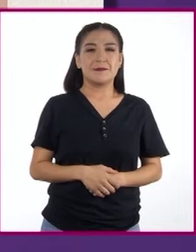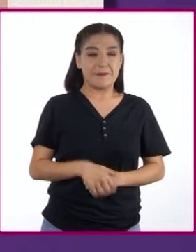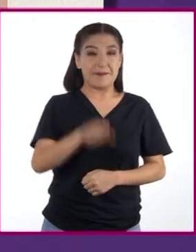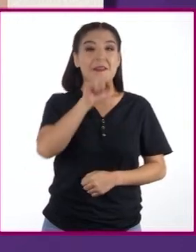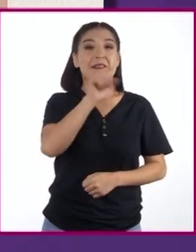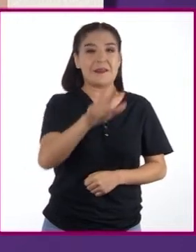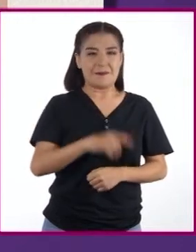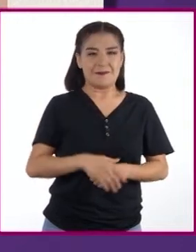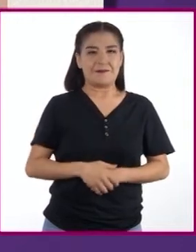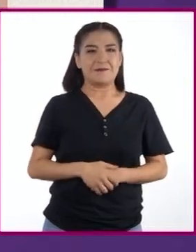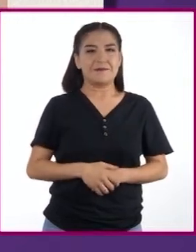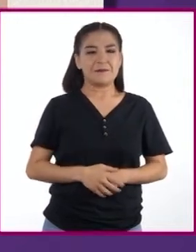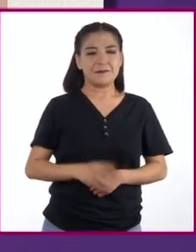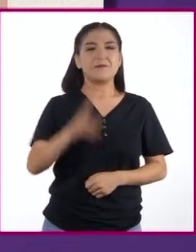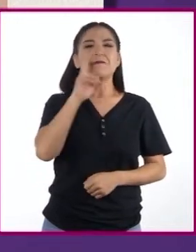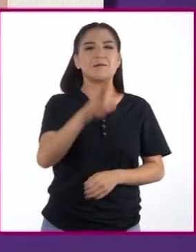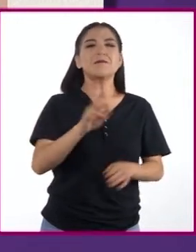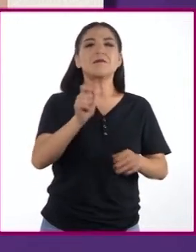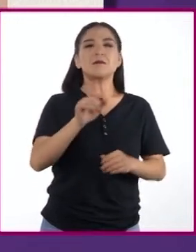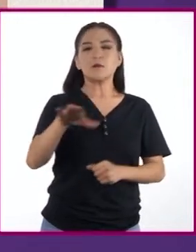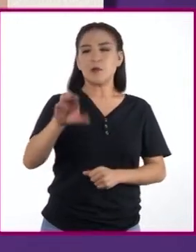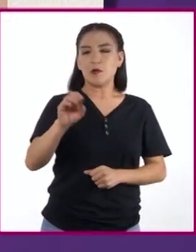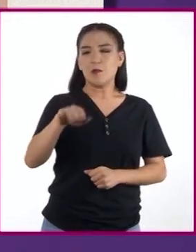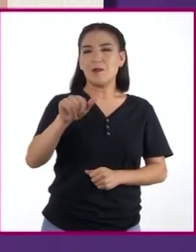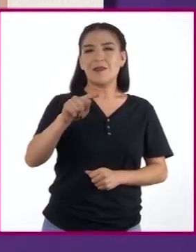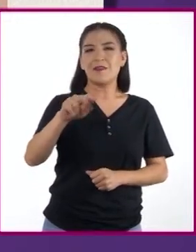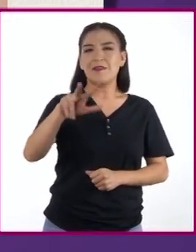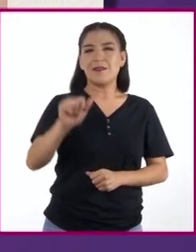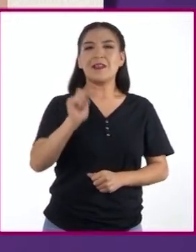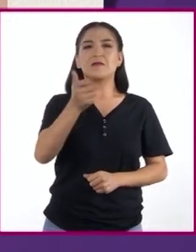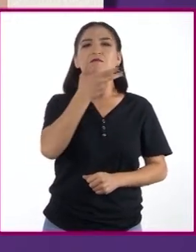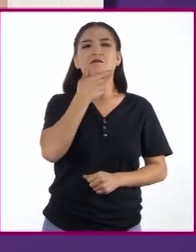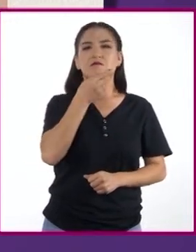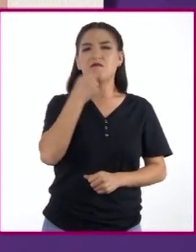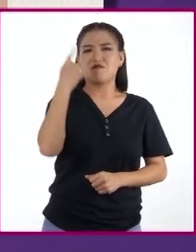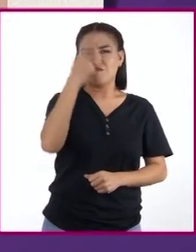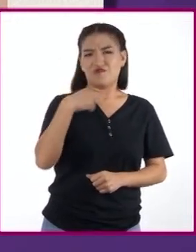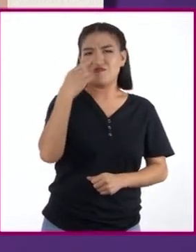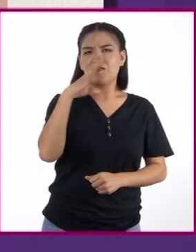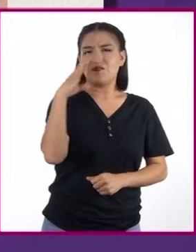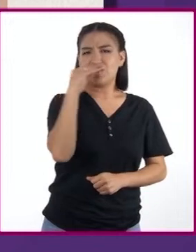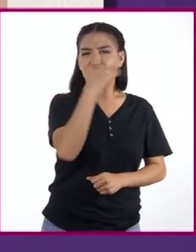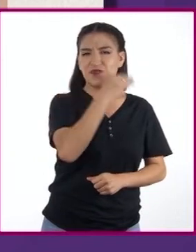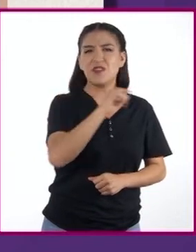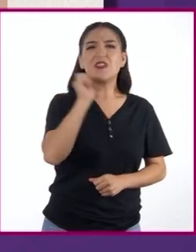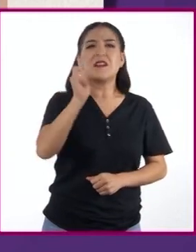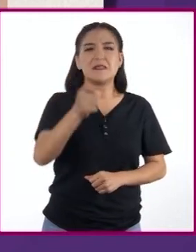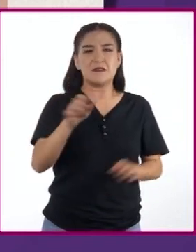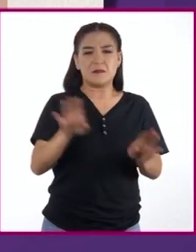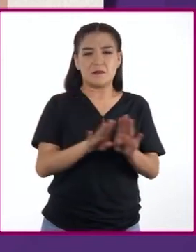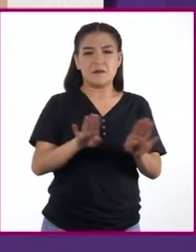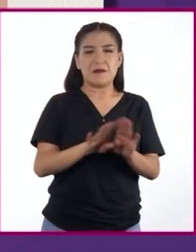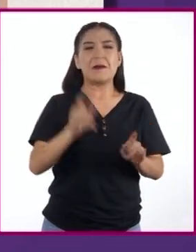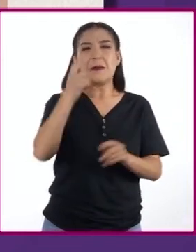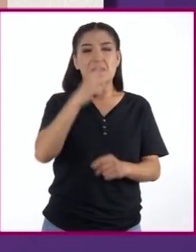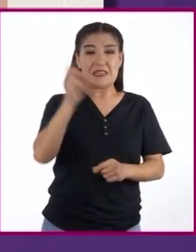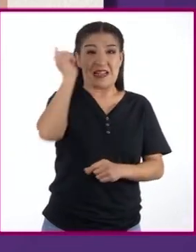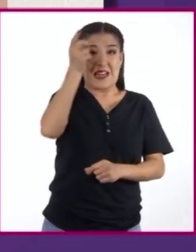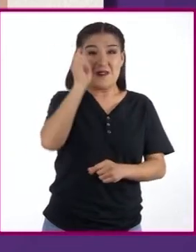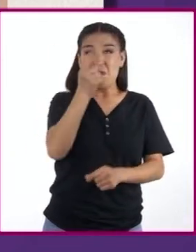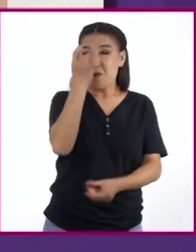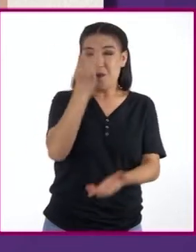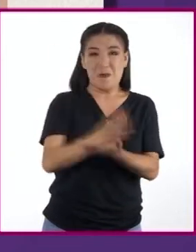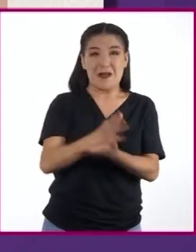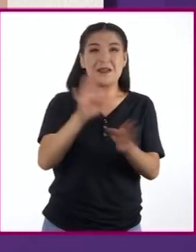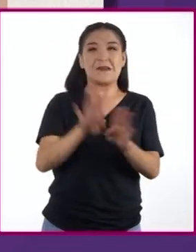También se aprecia en la comitiva a un hombre negro que lleva de la rienda al único caballo